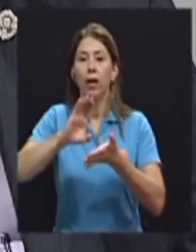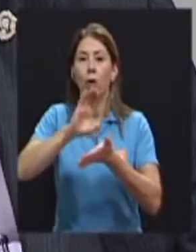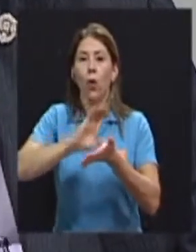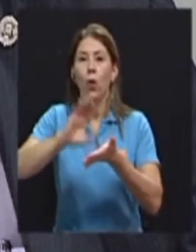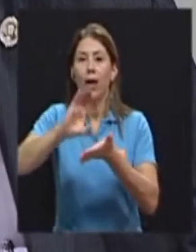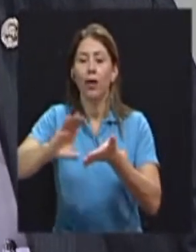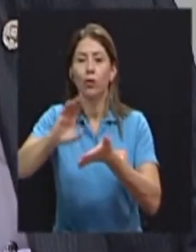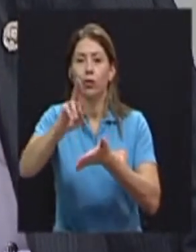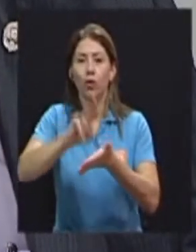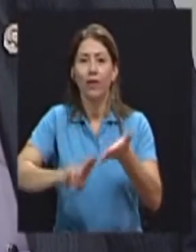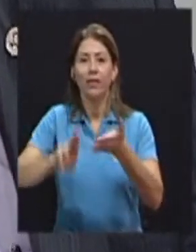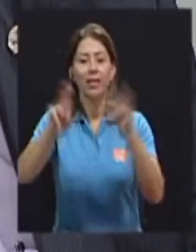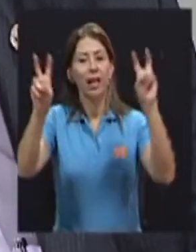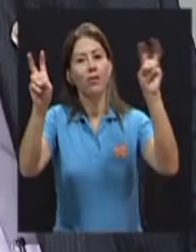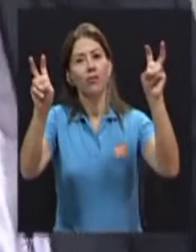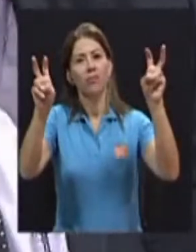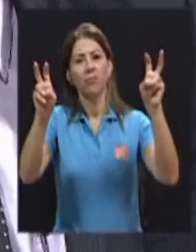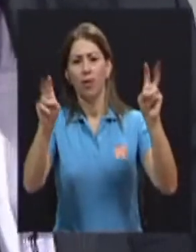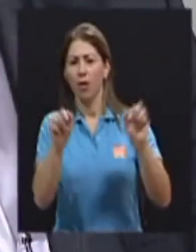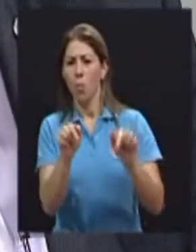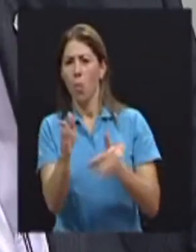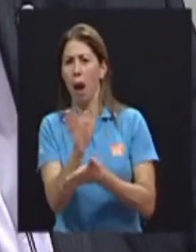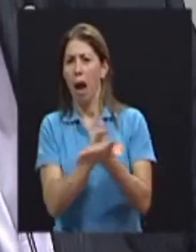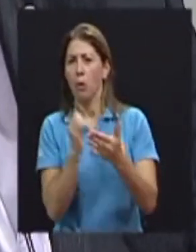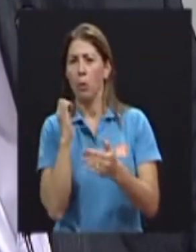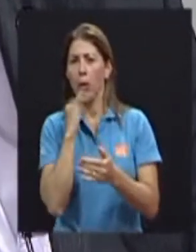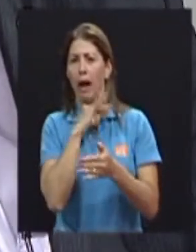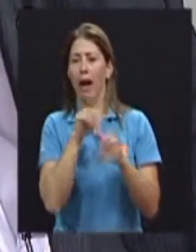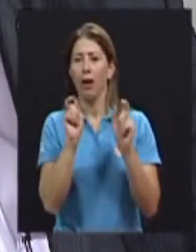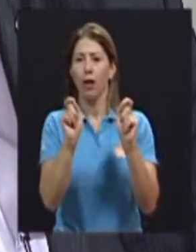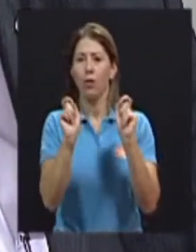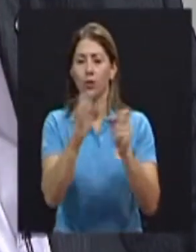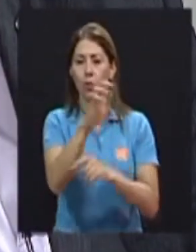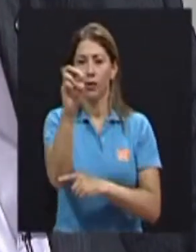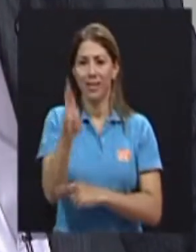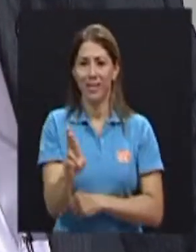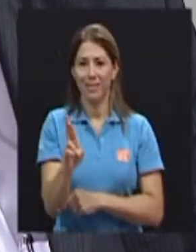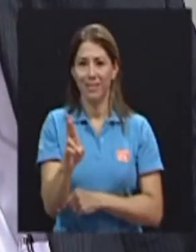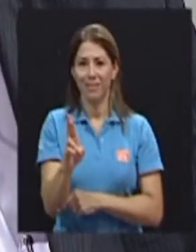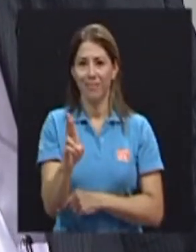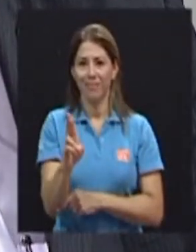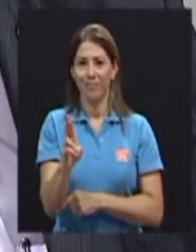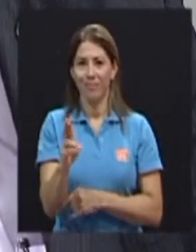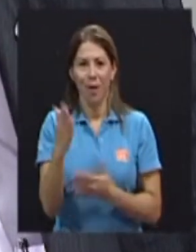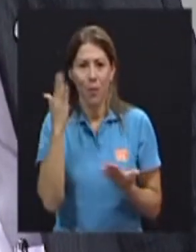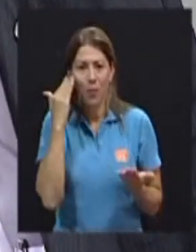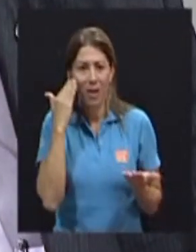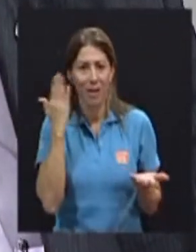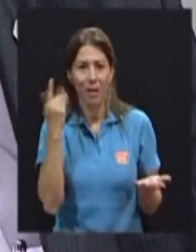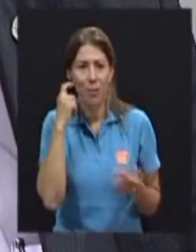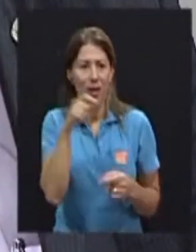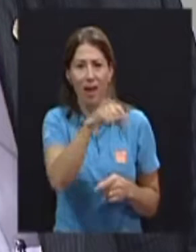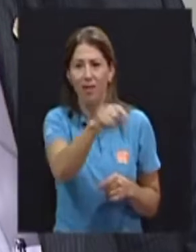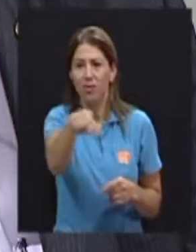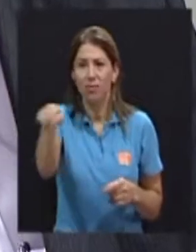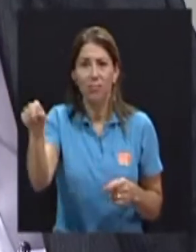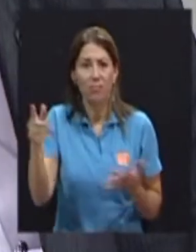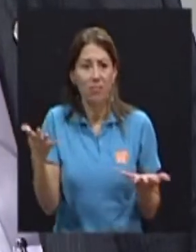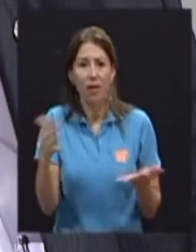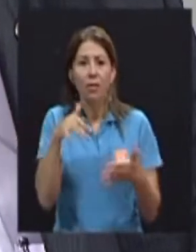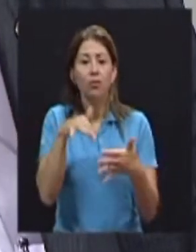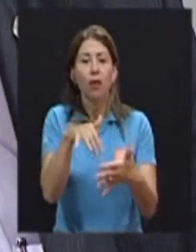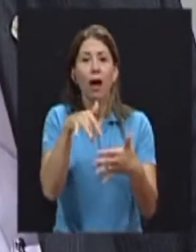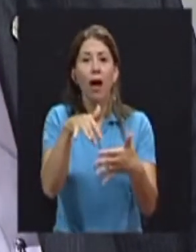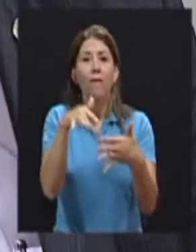un bicho raro de la educación costarricense. Estas instituciones graduaban